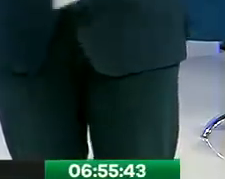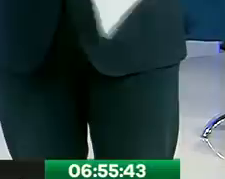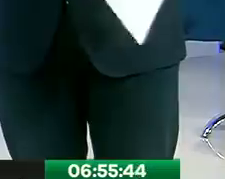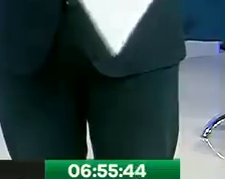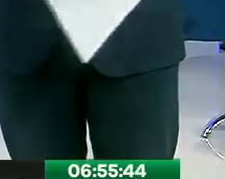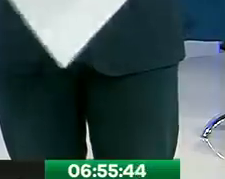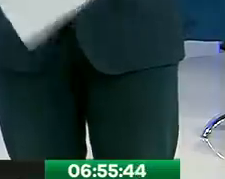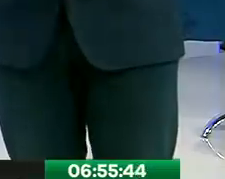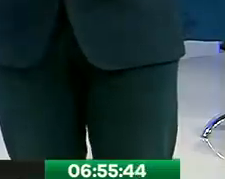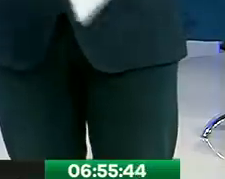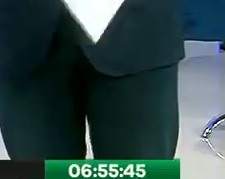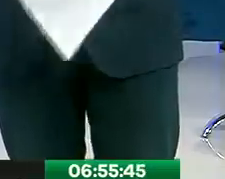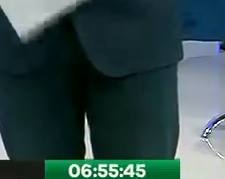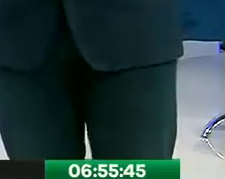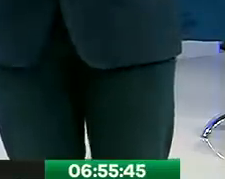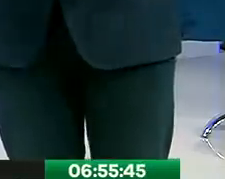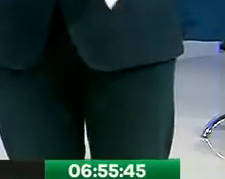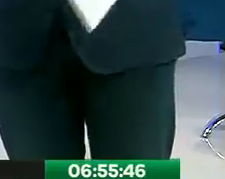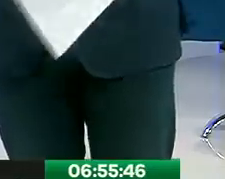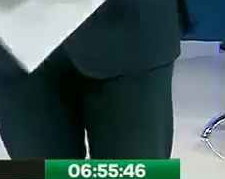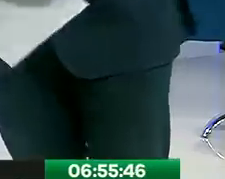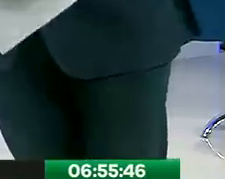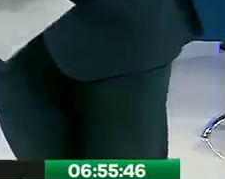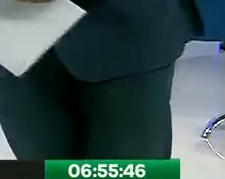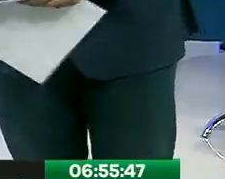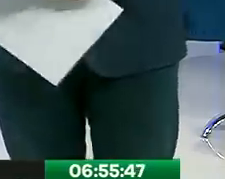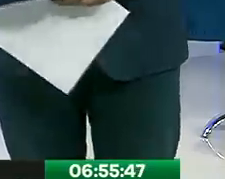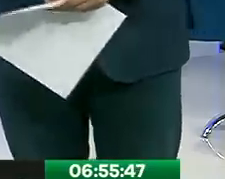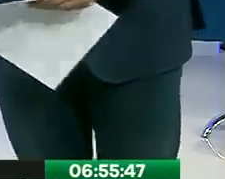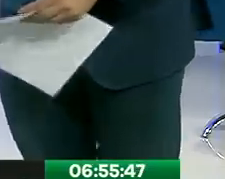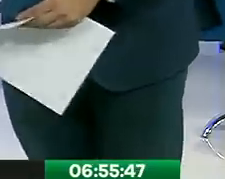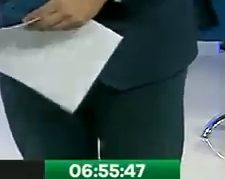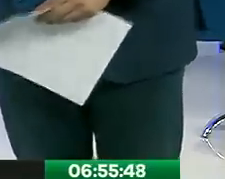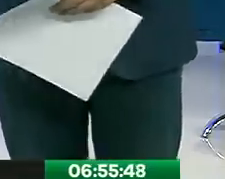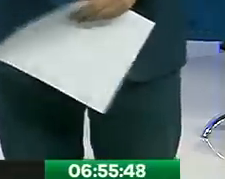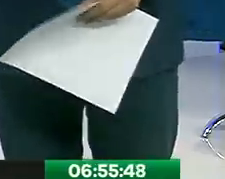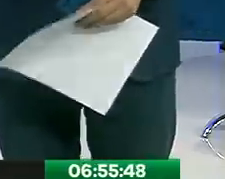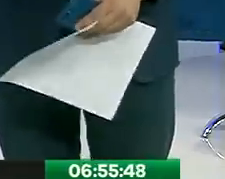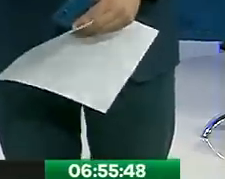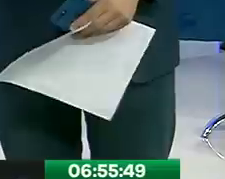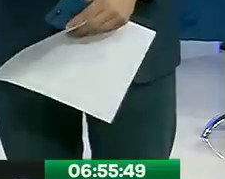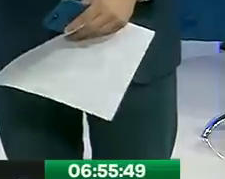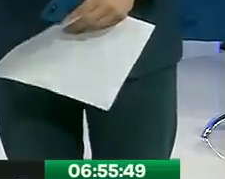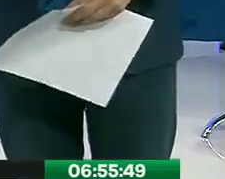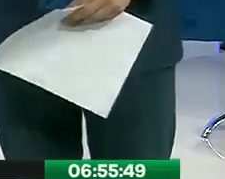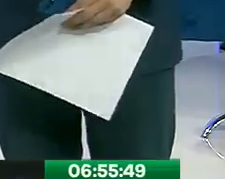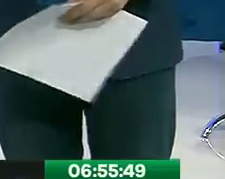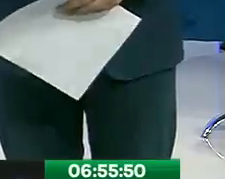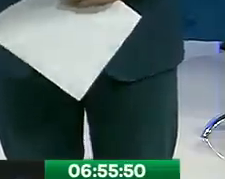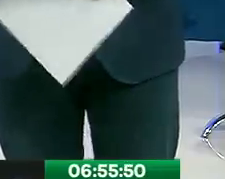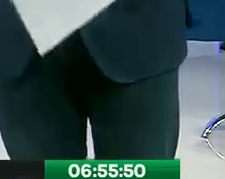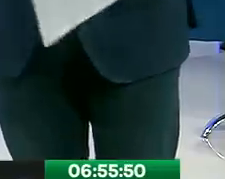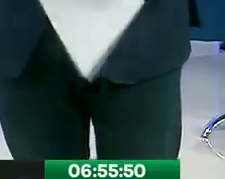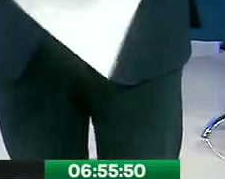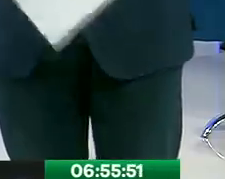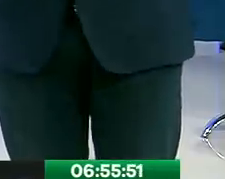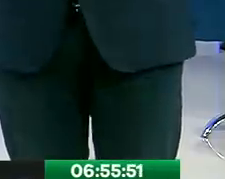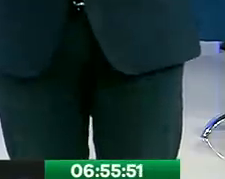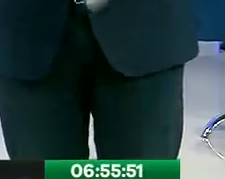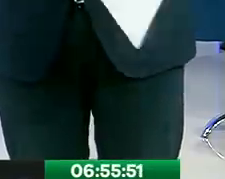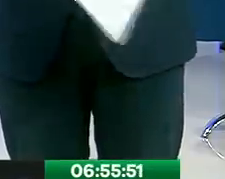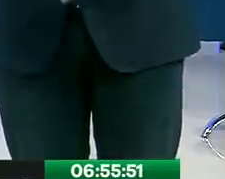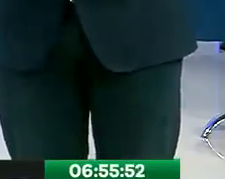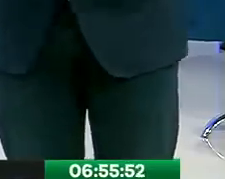listos luchando y oliendo lo que es el turia para donde sea valencia la gente quiere saber si usted va a estar en sosiego